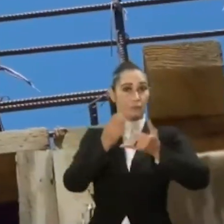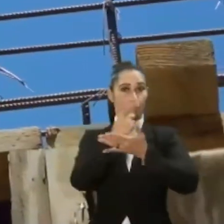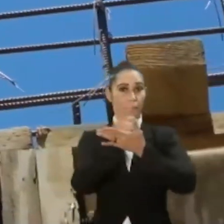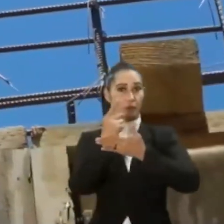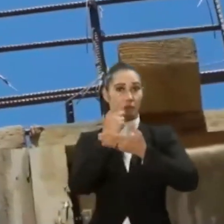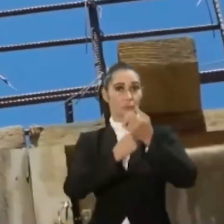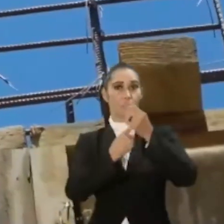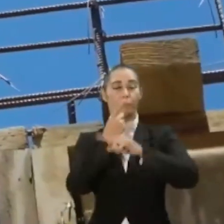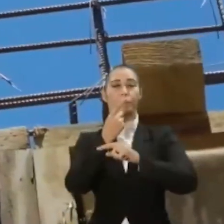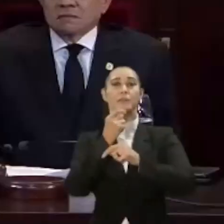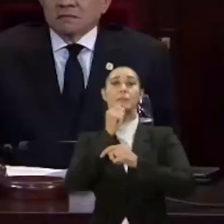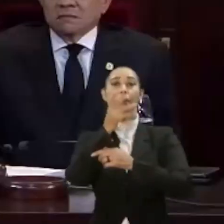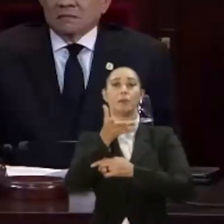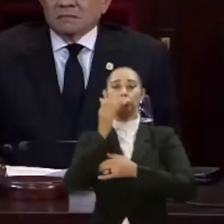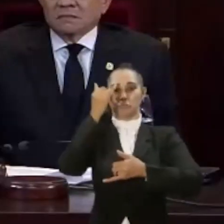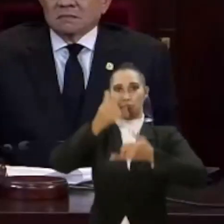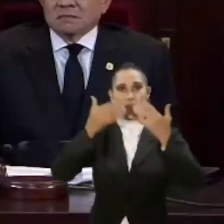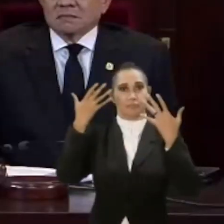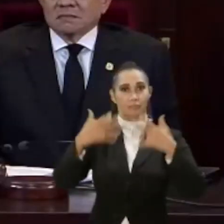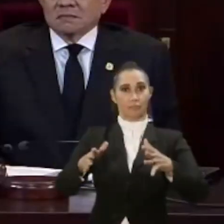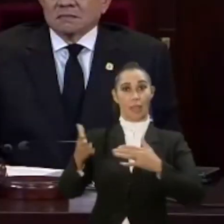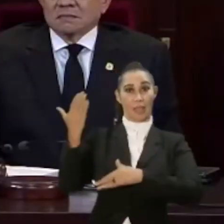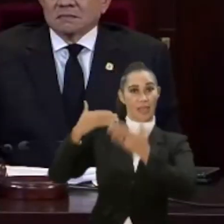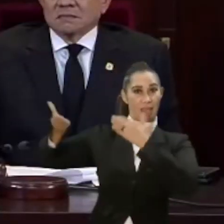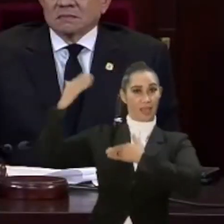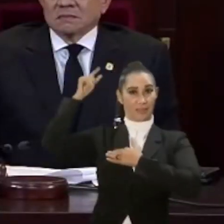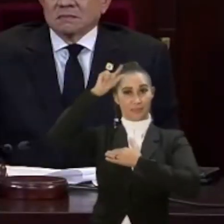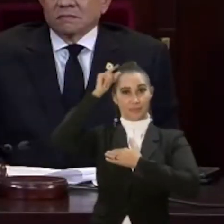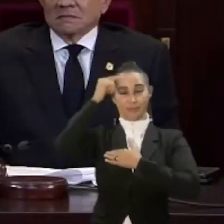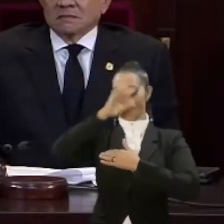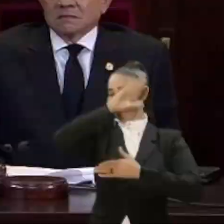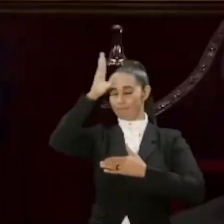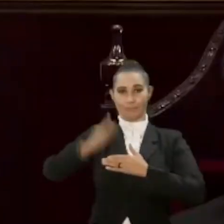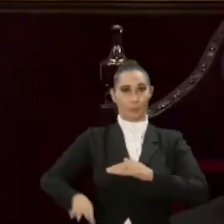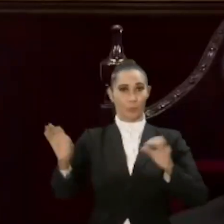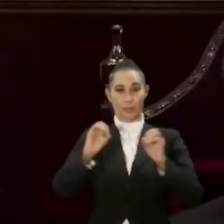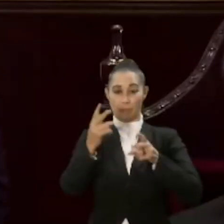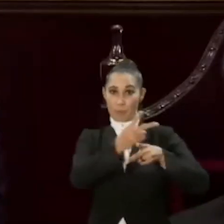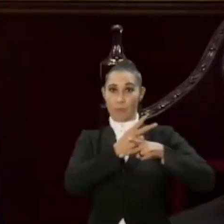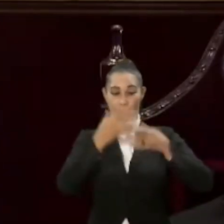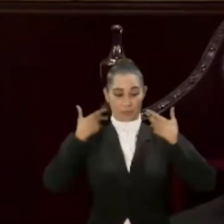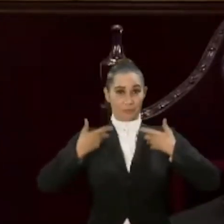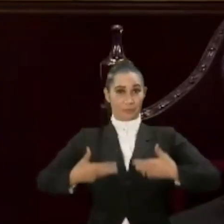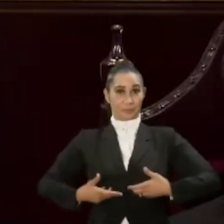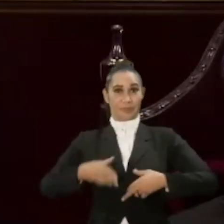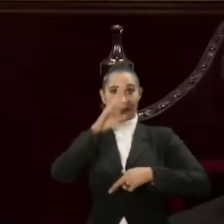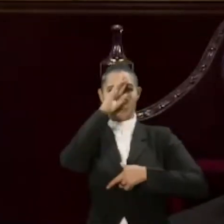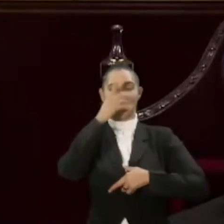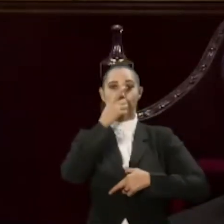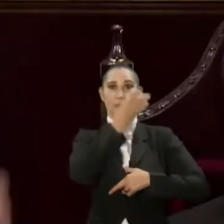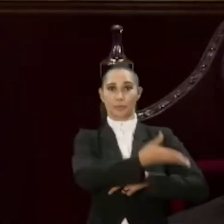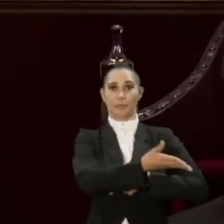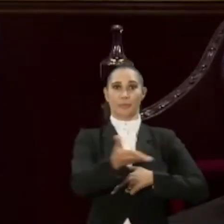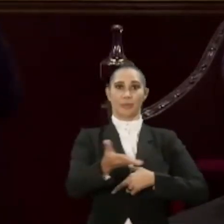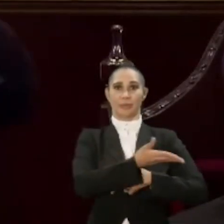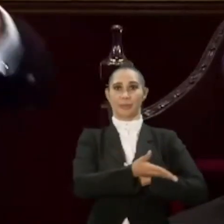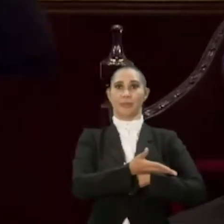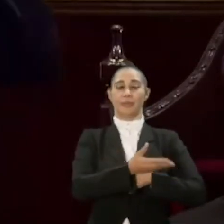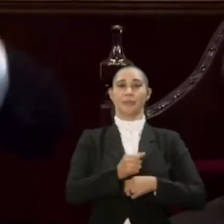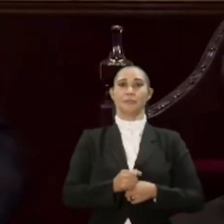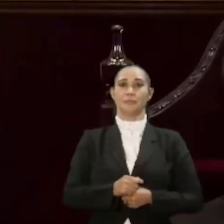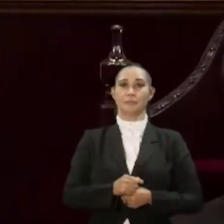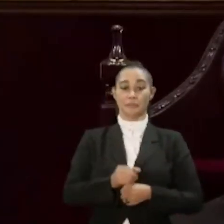de mayo. Nunca antes ningún gobierno había hecho tanto por proteger la integridad de la República Dominicana a lo largo